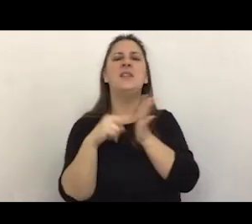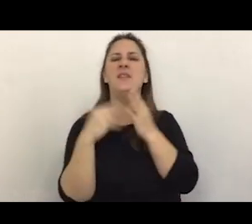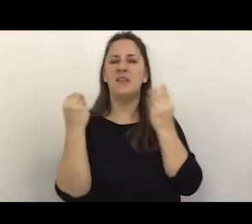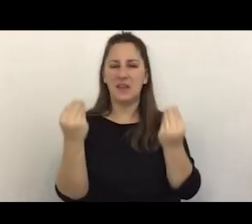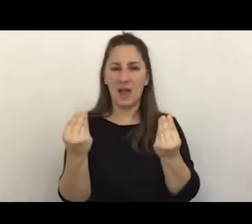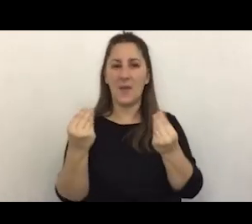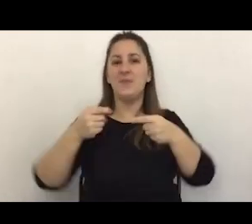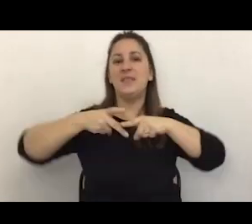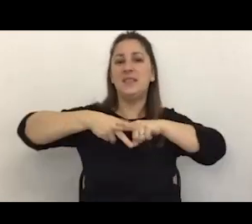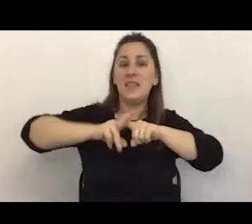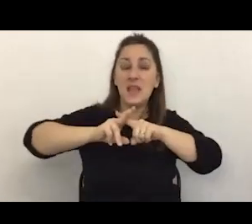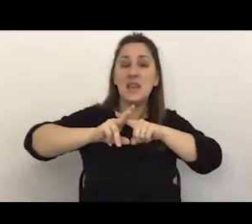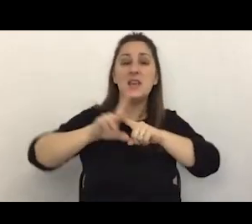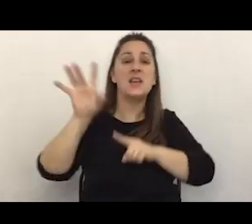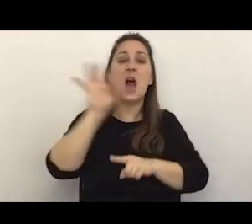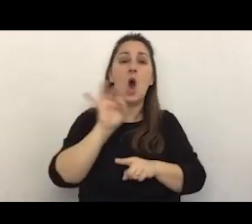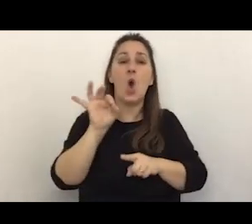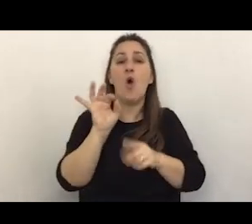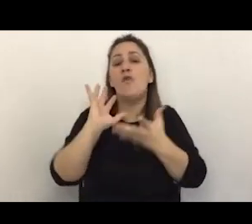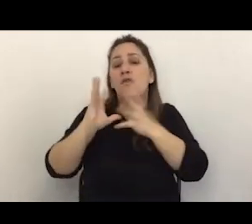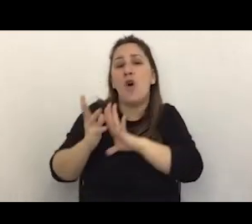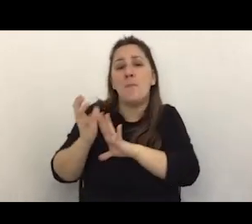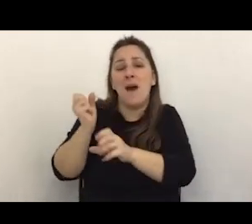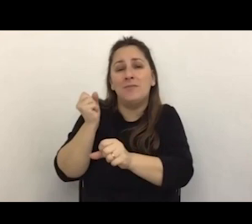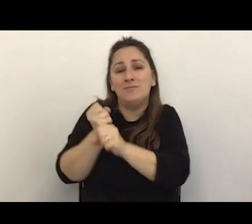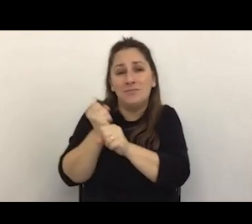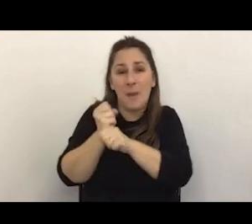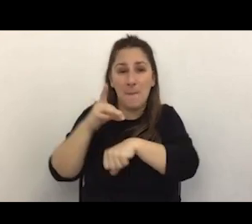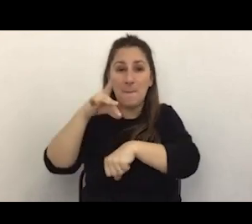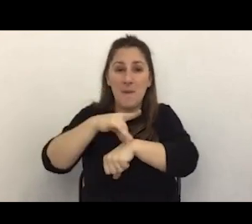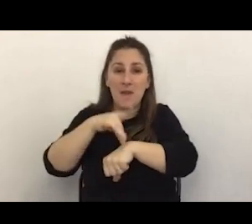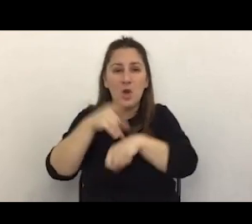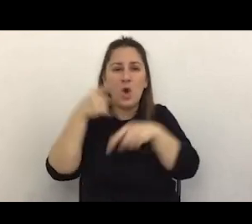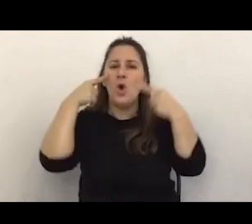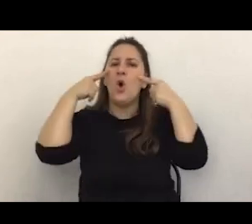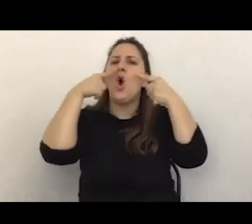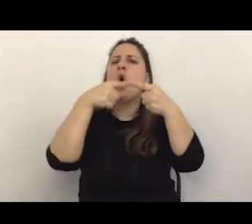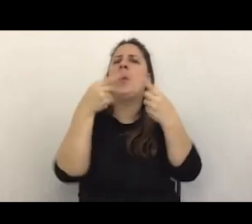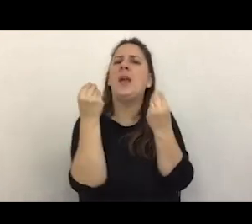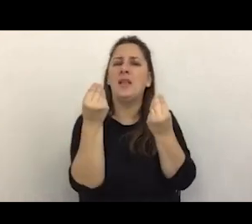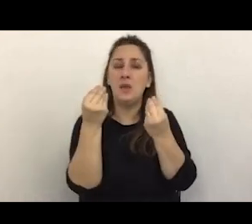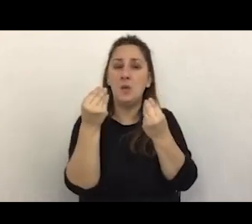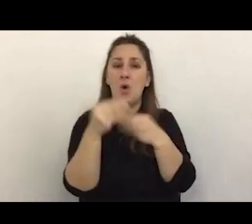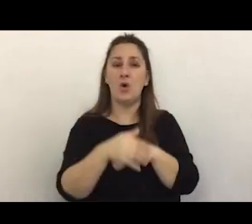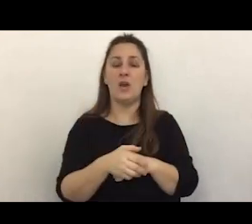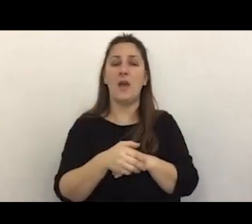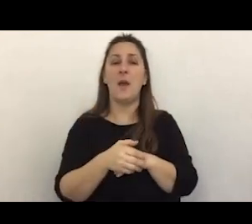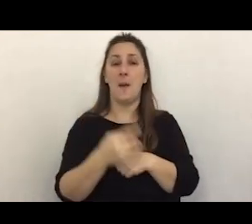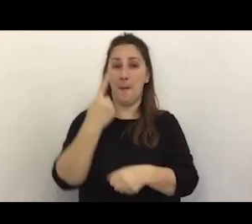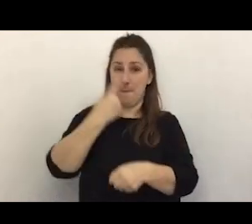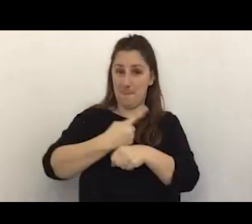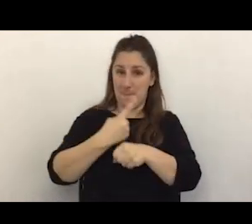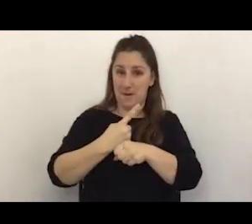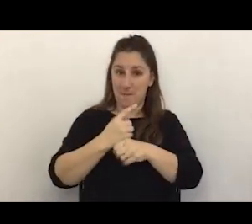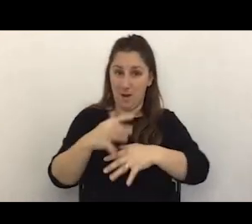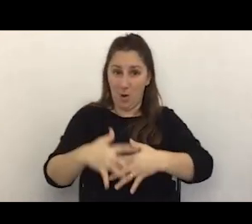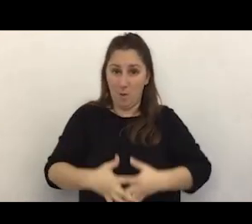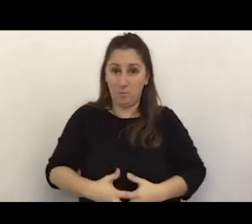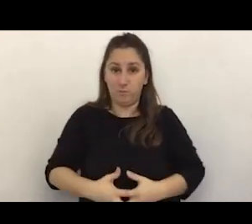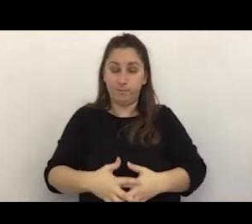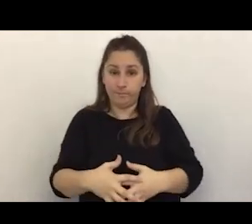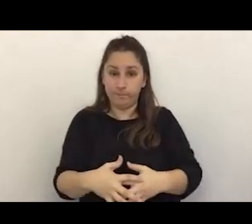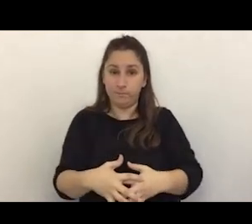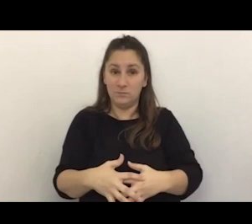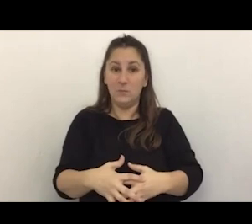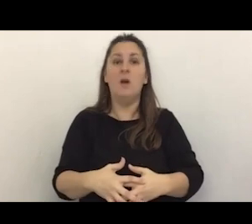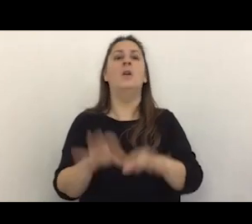o práctica médica destinada a lograr primero la concepción y luego